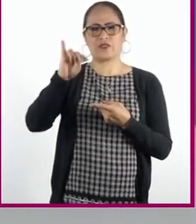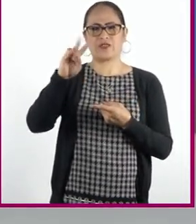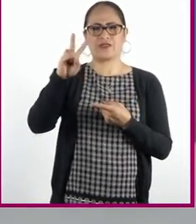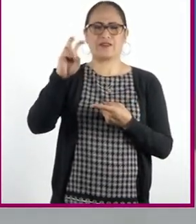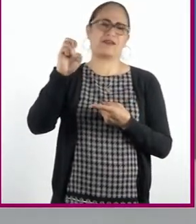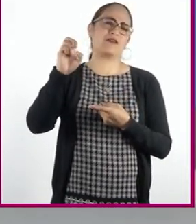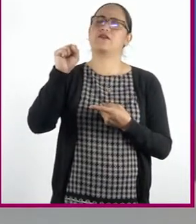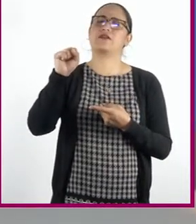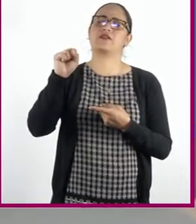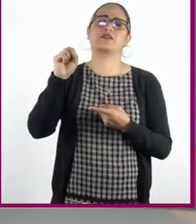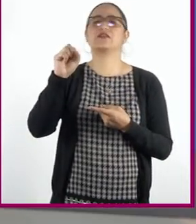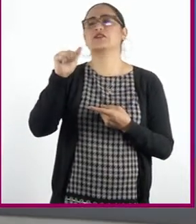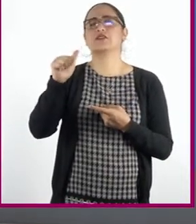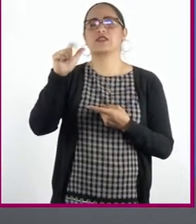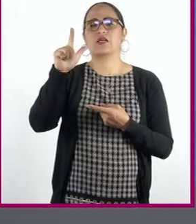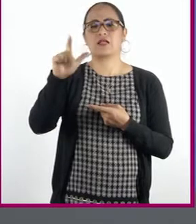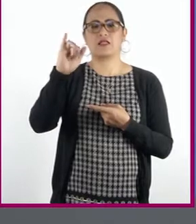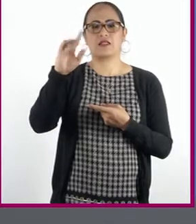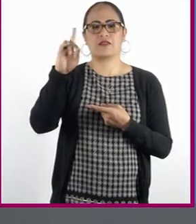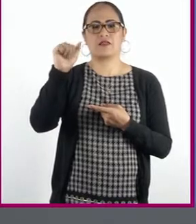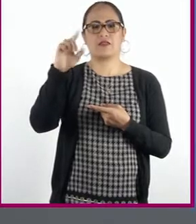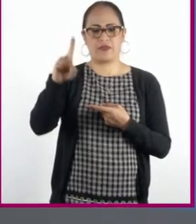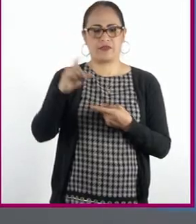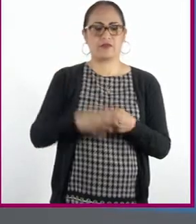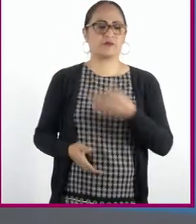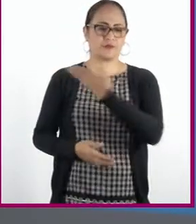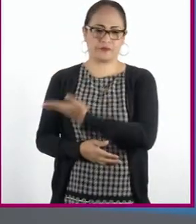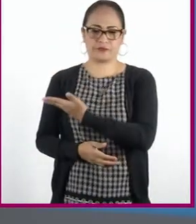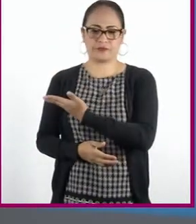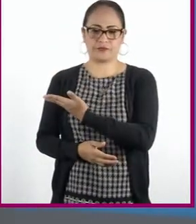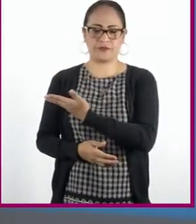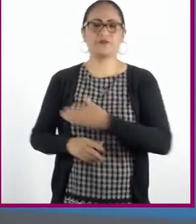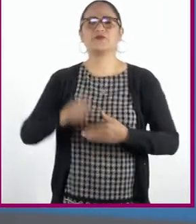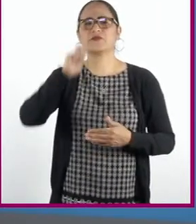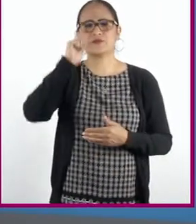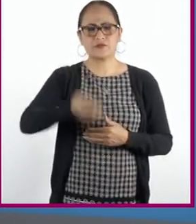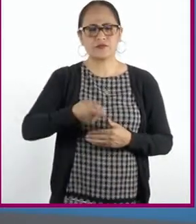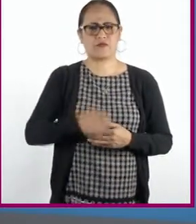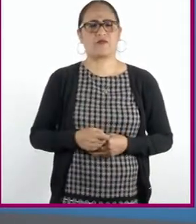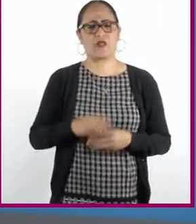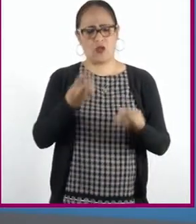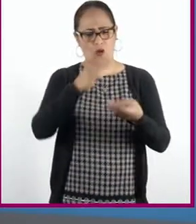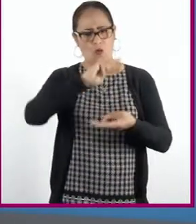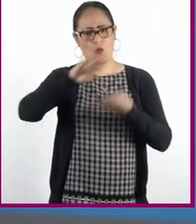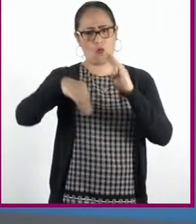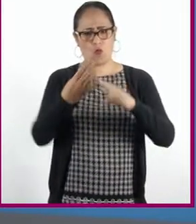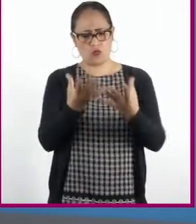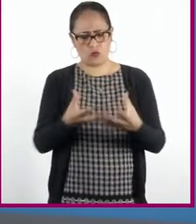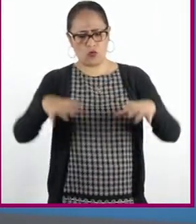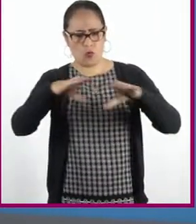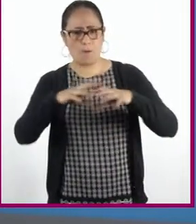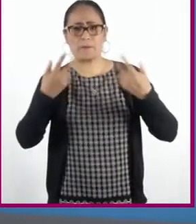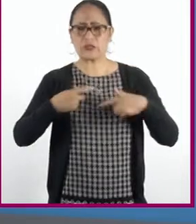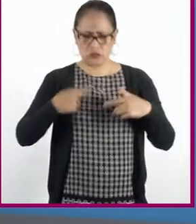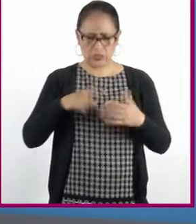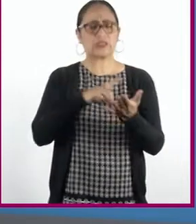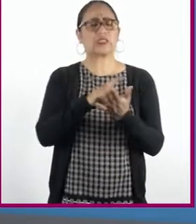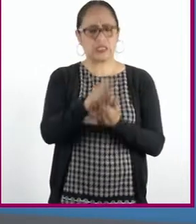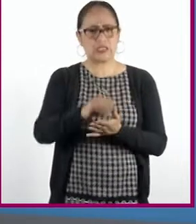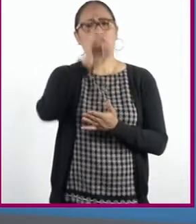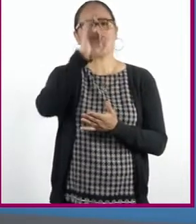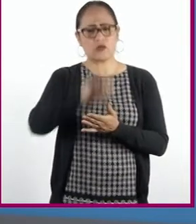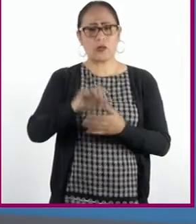humanos son universales e inalienables. En todas partes del mundo, todas las personas tienen derecho a ellos. Nadie